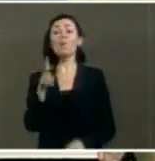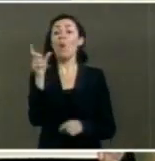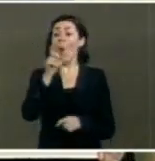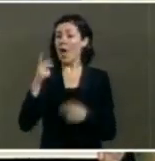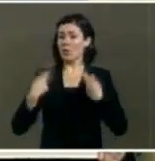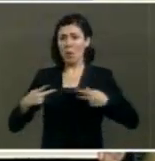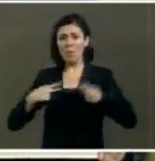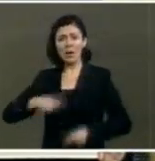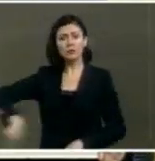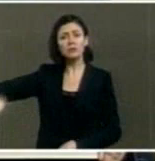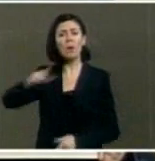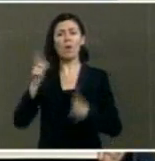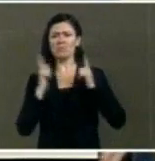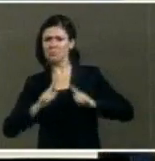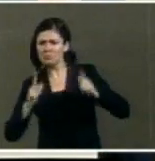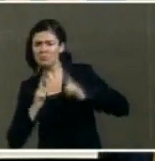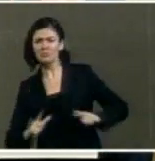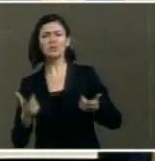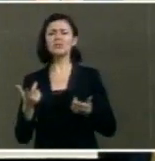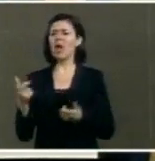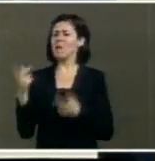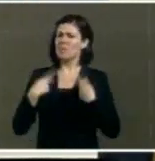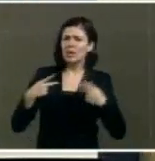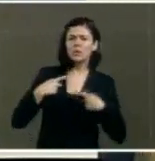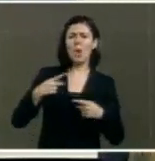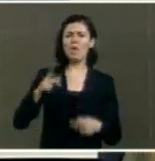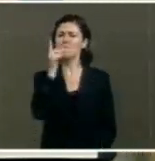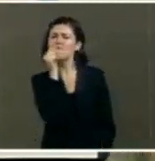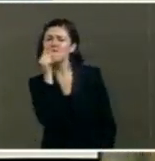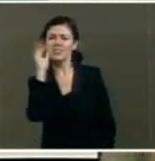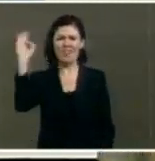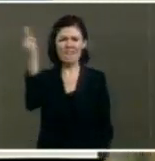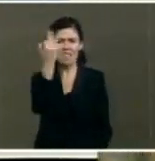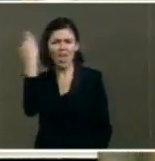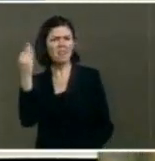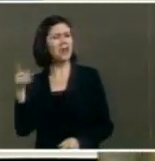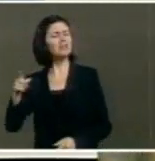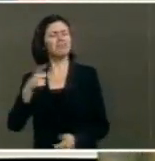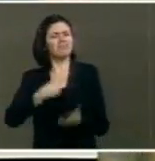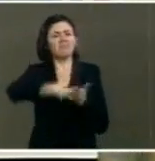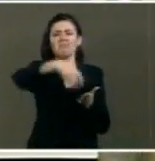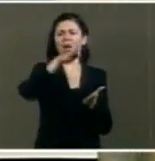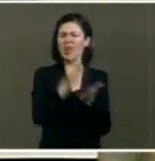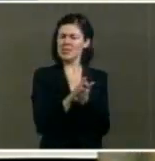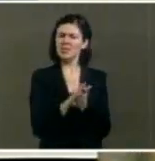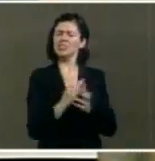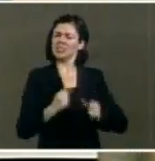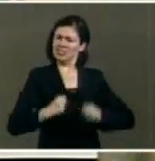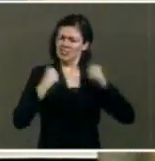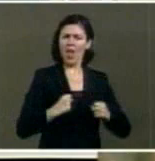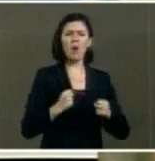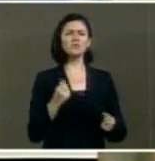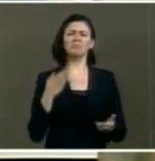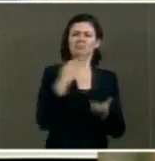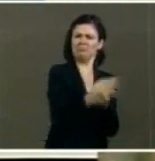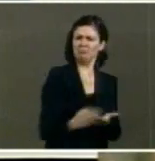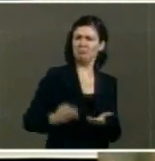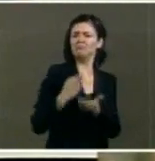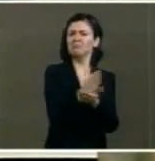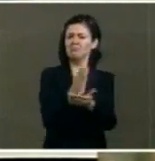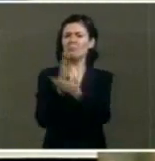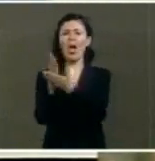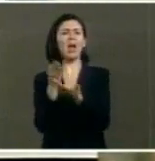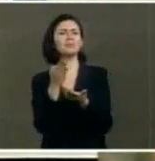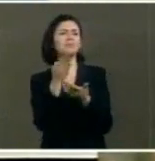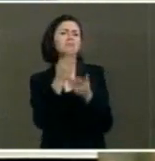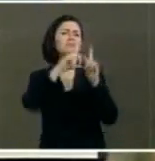atacados salen airosos y recuperan una parte de libertad, de seguridad y de dignidad que estaba en riesgo en algún rincón